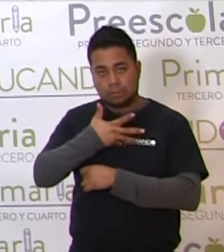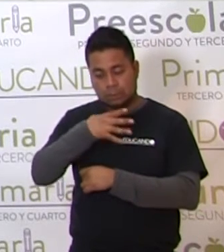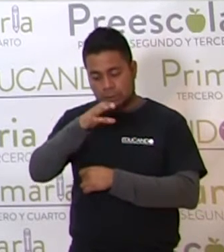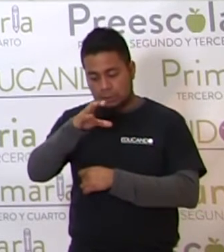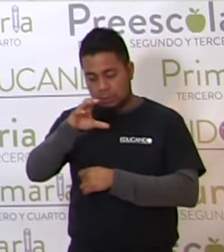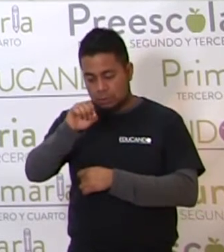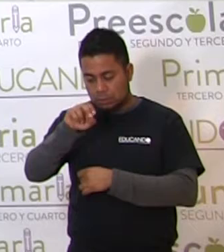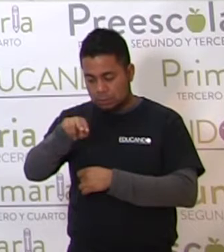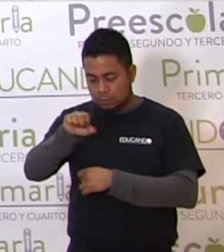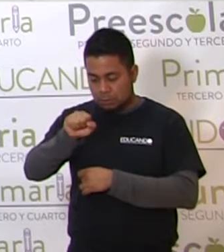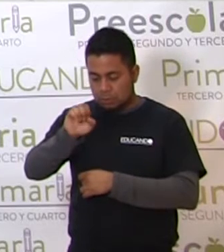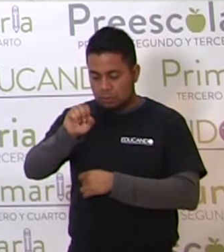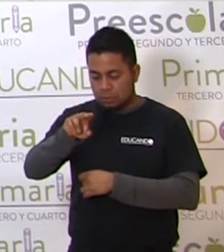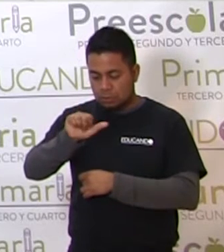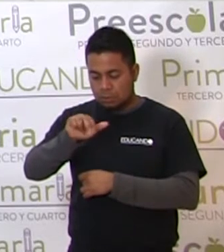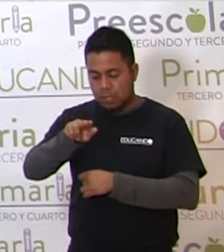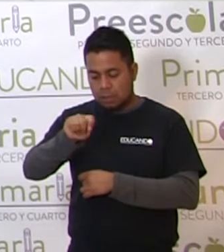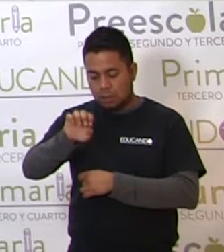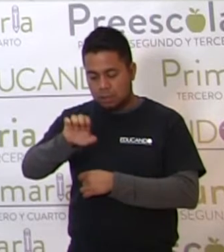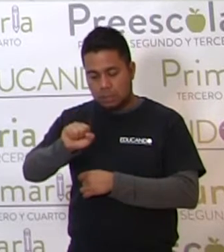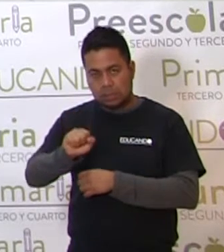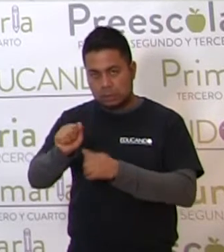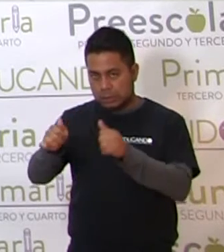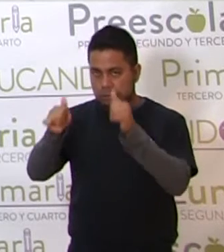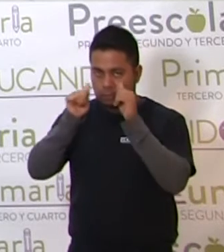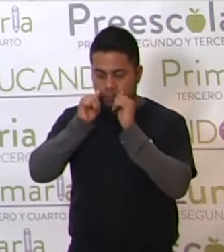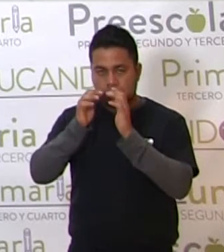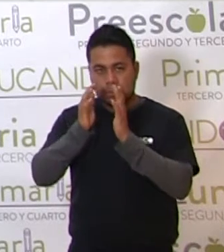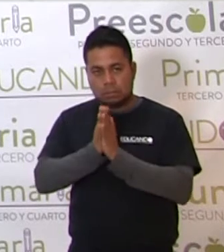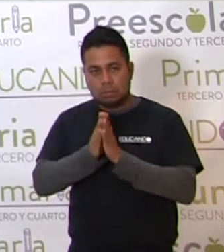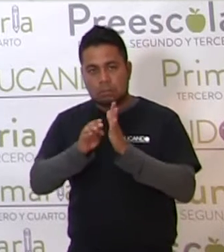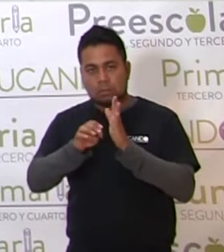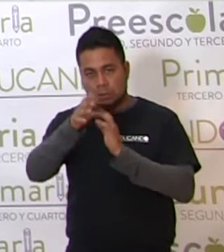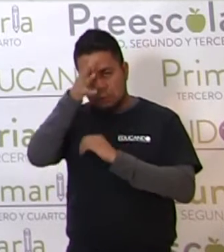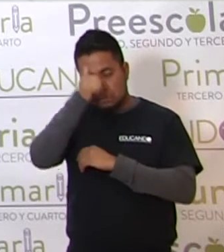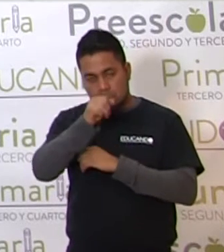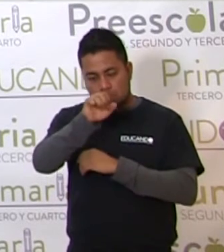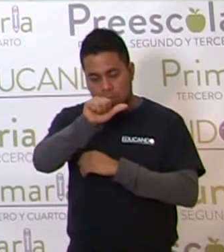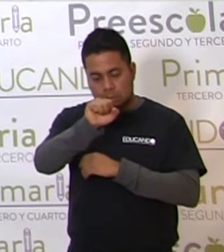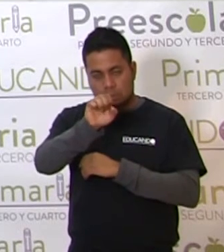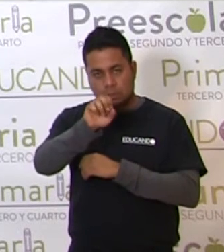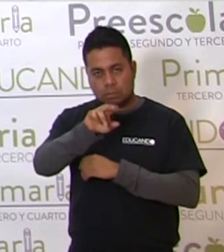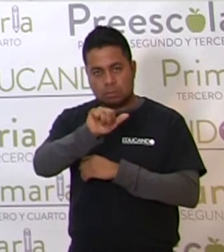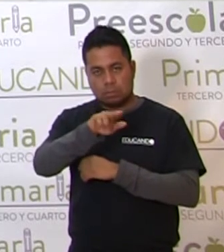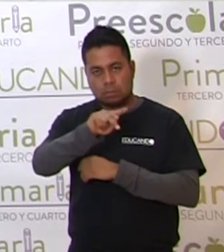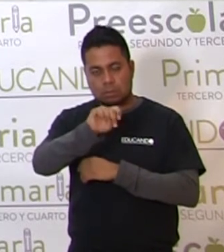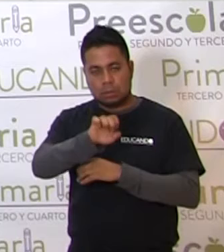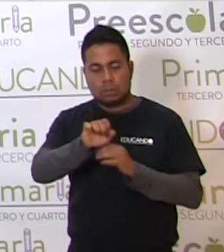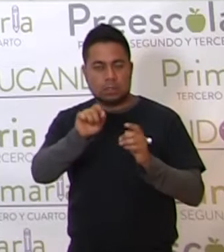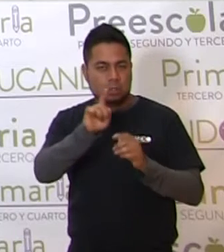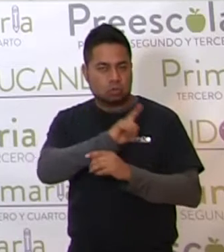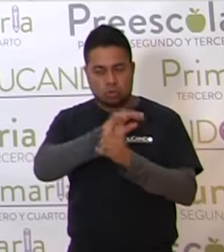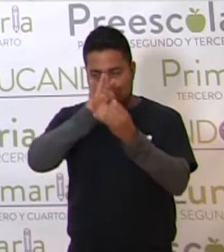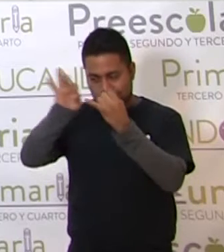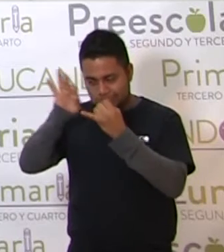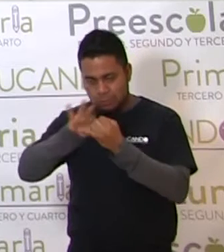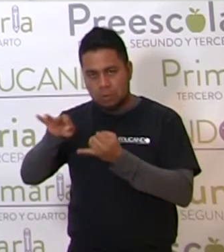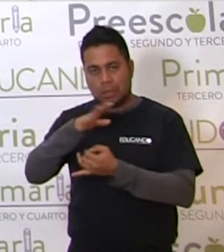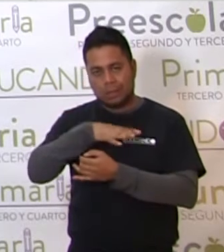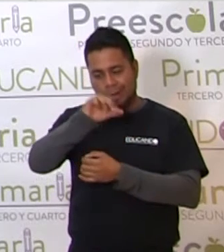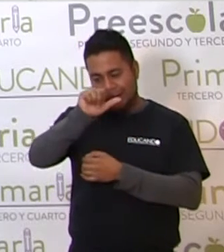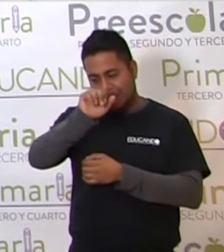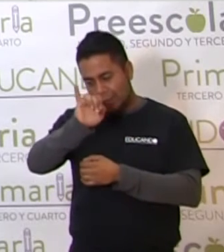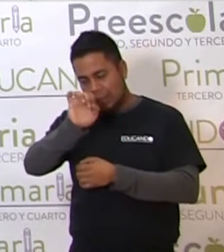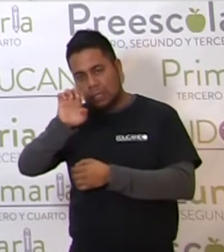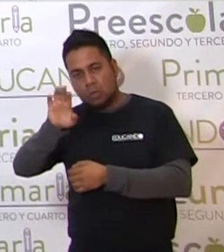consonantes mucha atención en esta parte en la sonante coinciden las vocales final de los versos